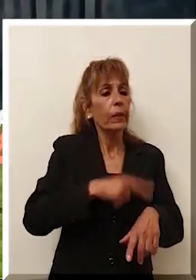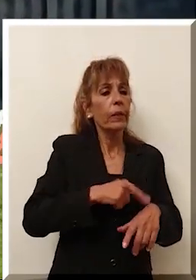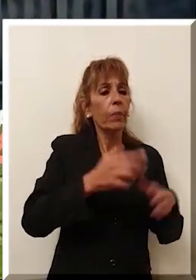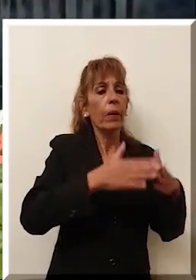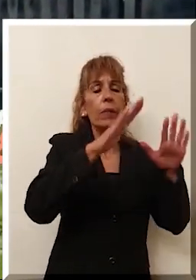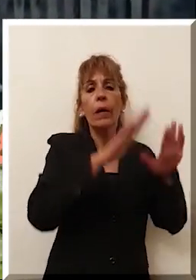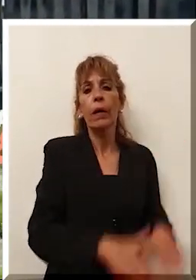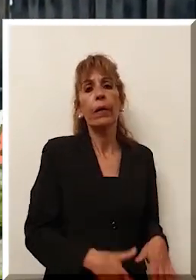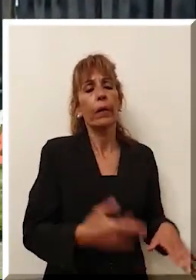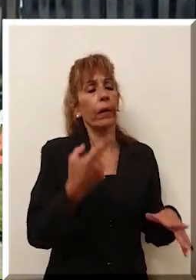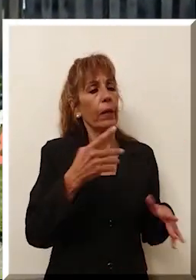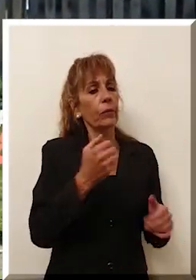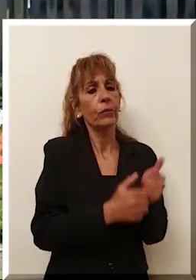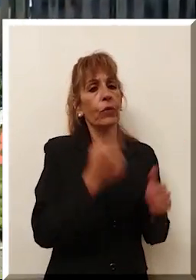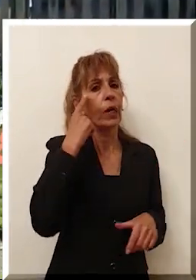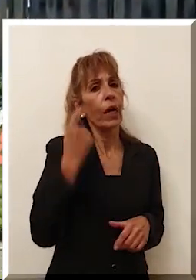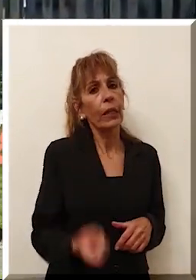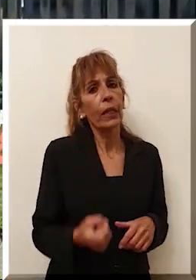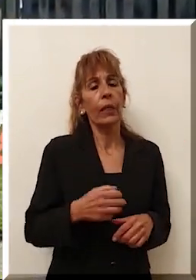pandemia. Porque